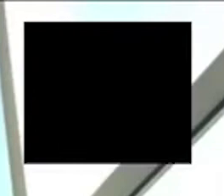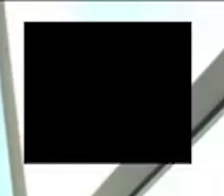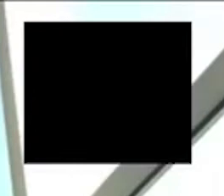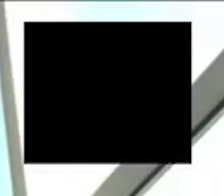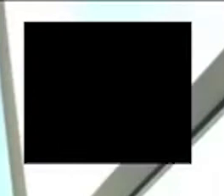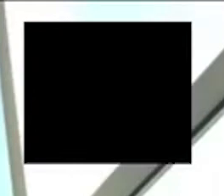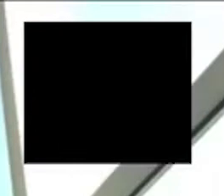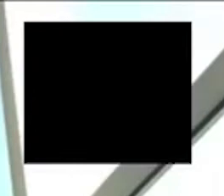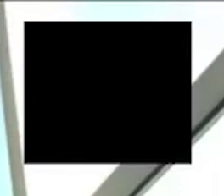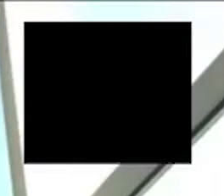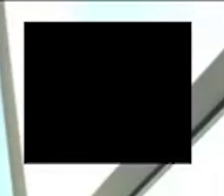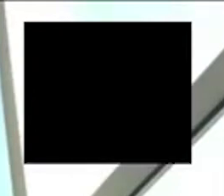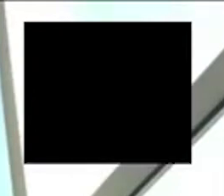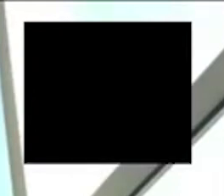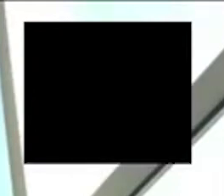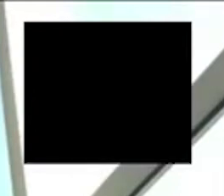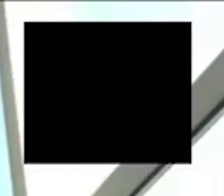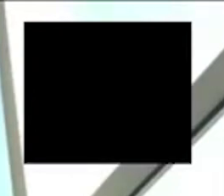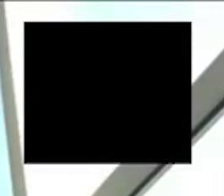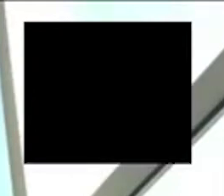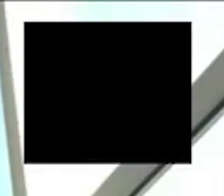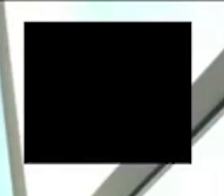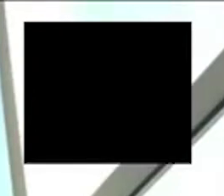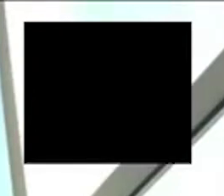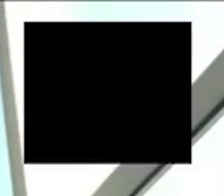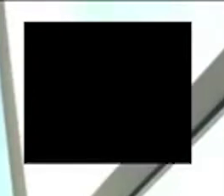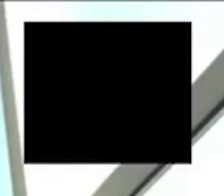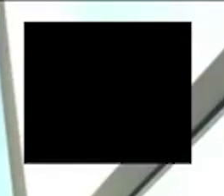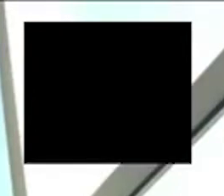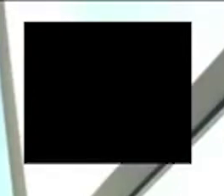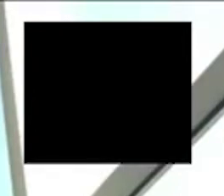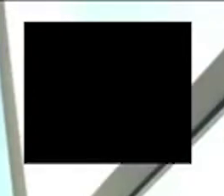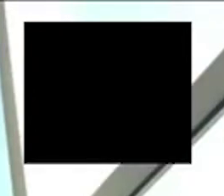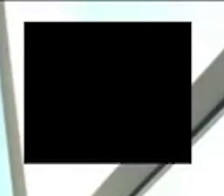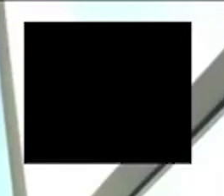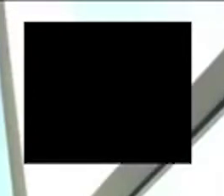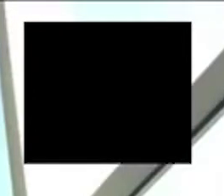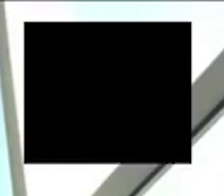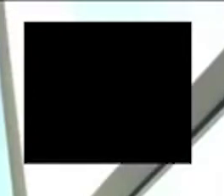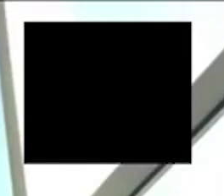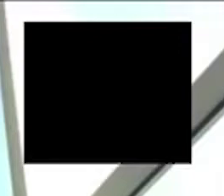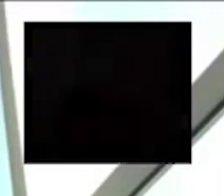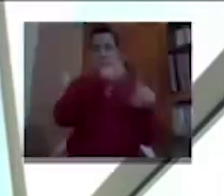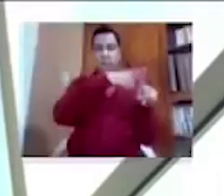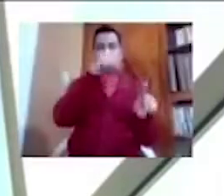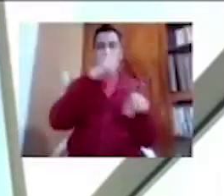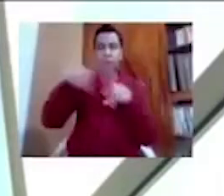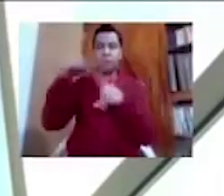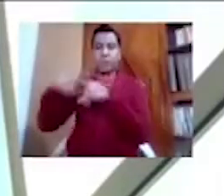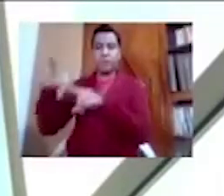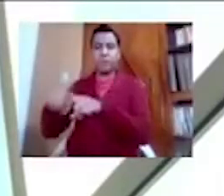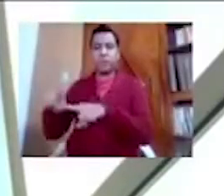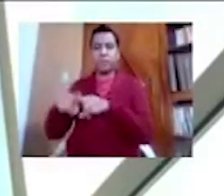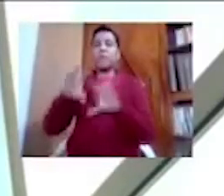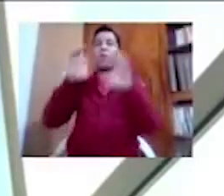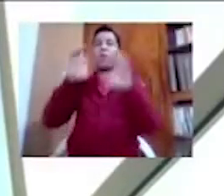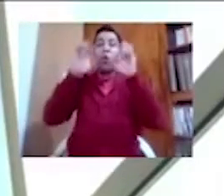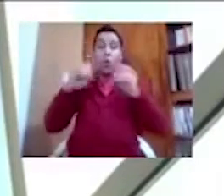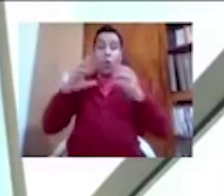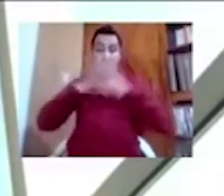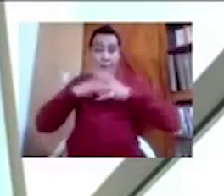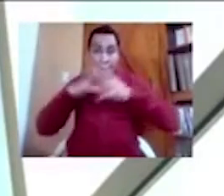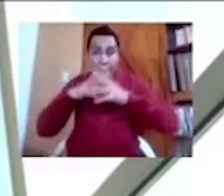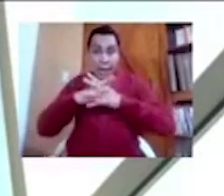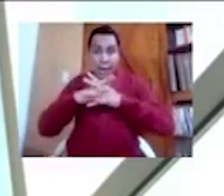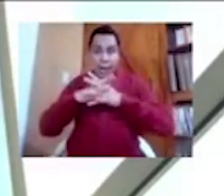partir del comercio, a partir del intercambio de bienes, de tributos, a partir de la guerra, pero que